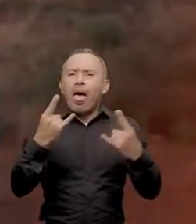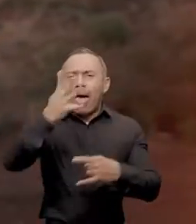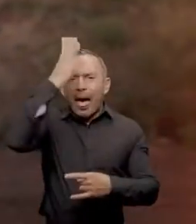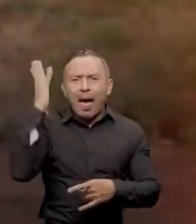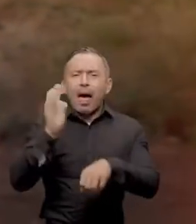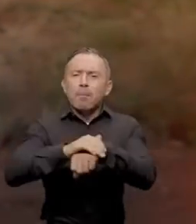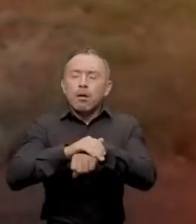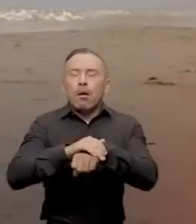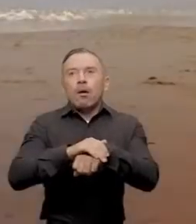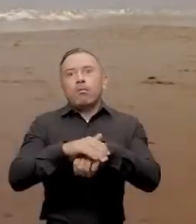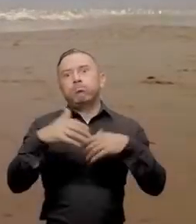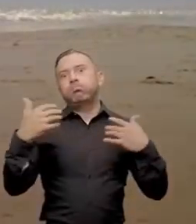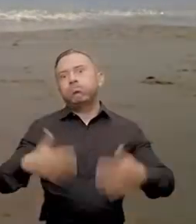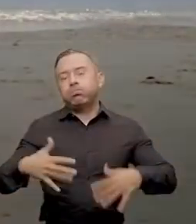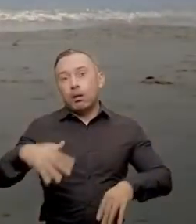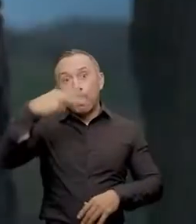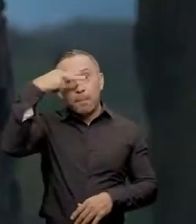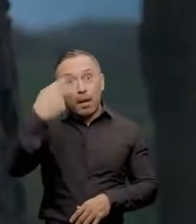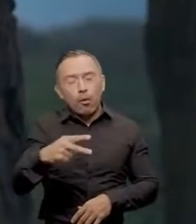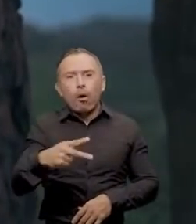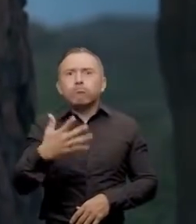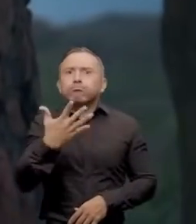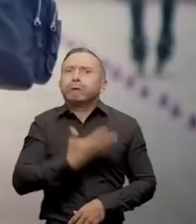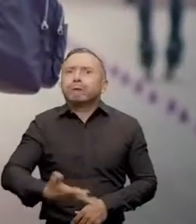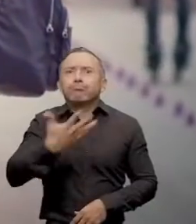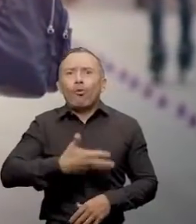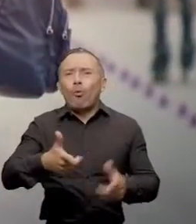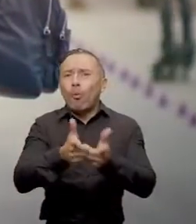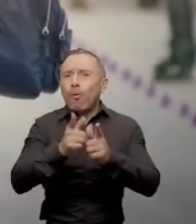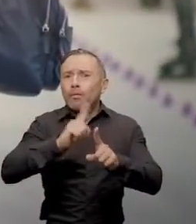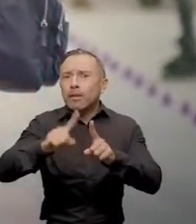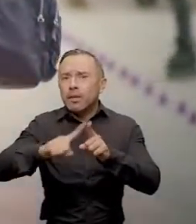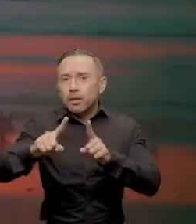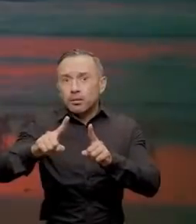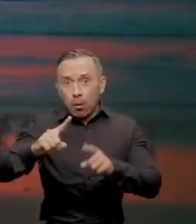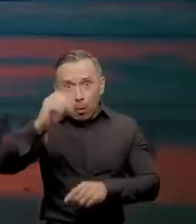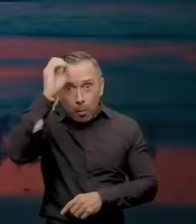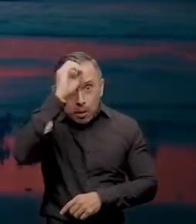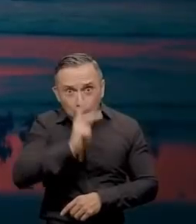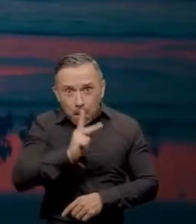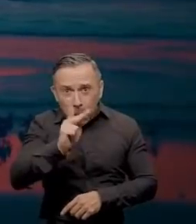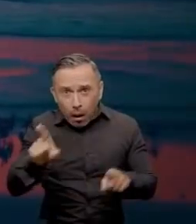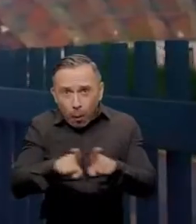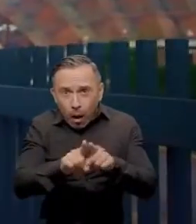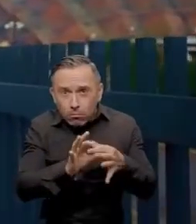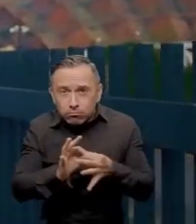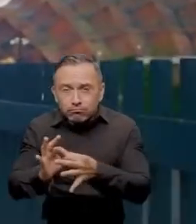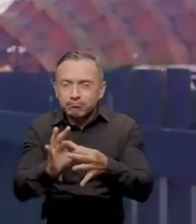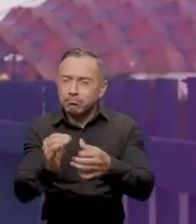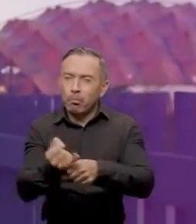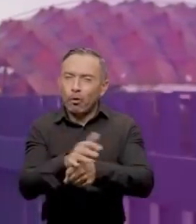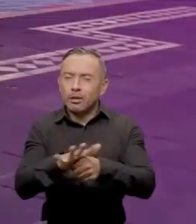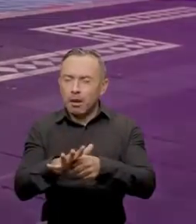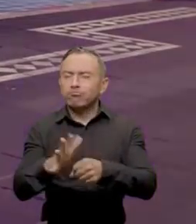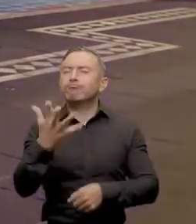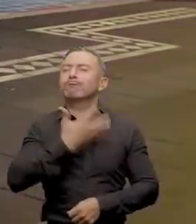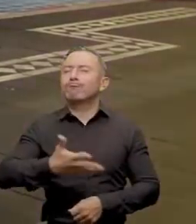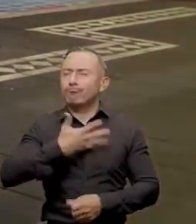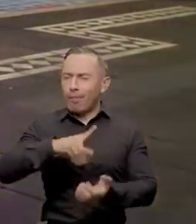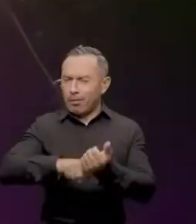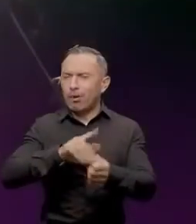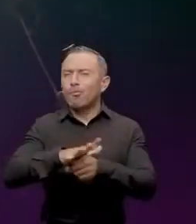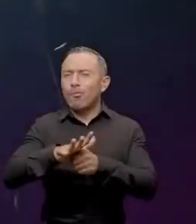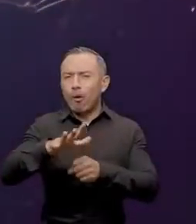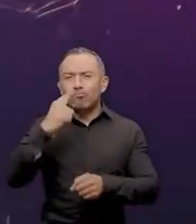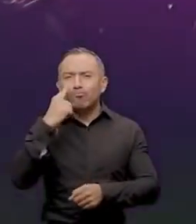en México, es imposible pensar igual. Pero hay muchas cosas que nos unen. Nos une la libertad de tomar decisiones. Nos une la